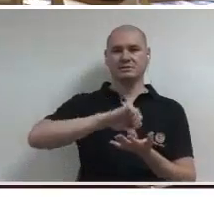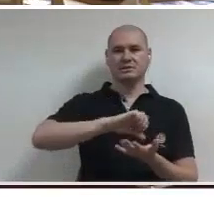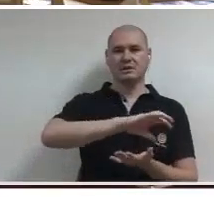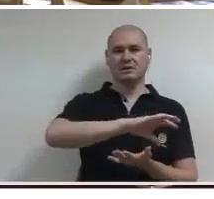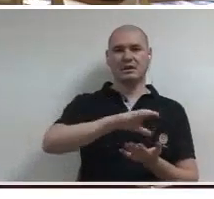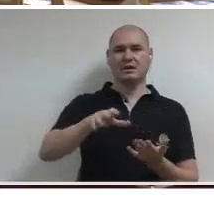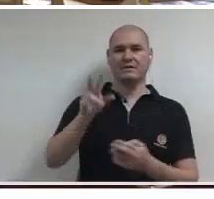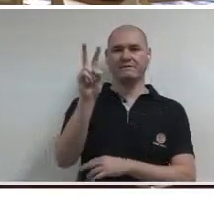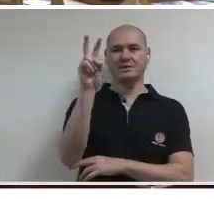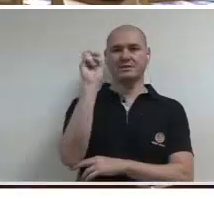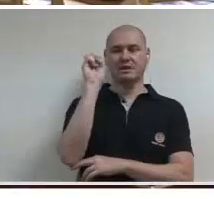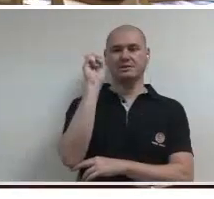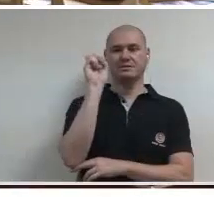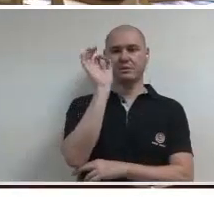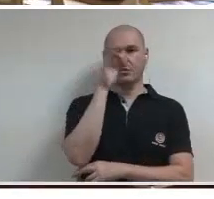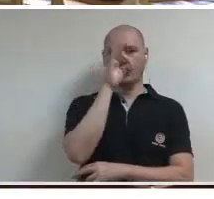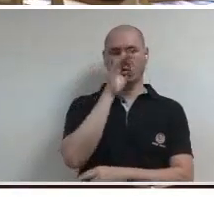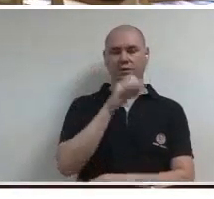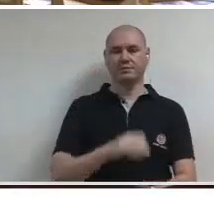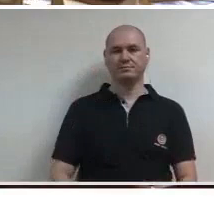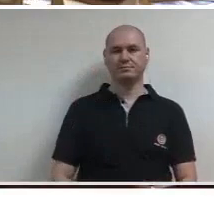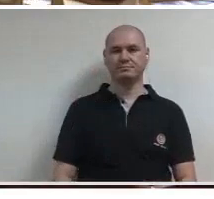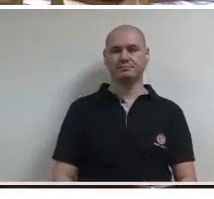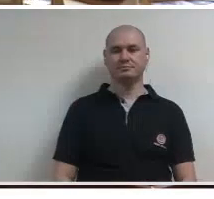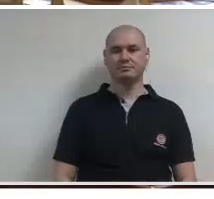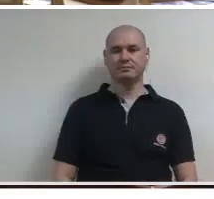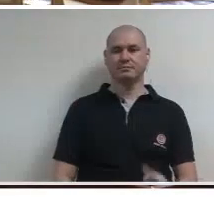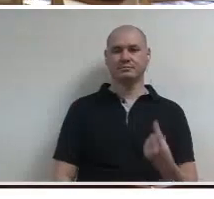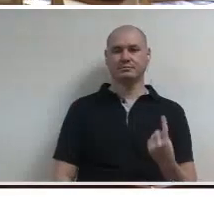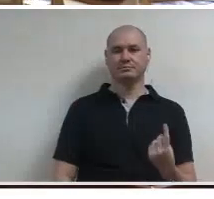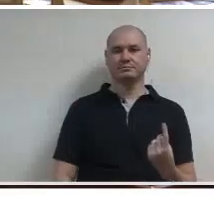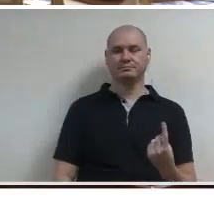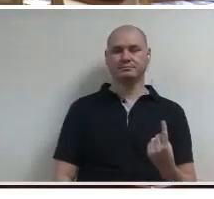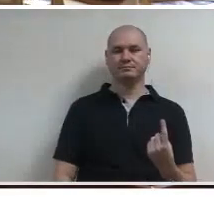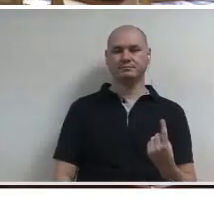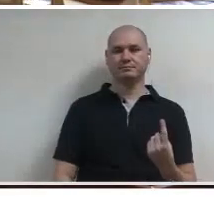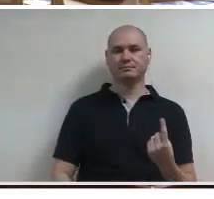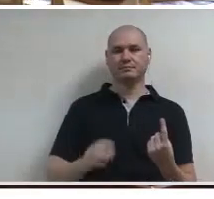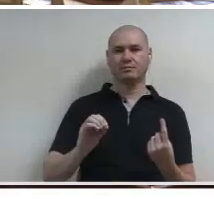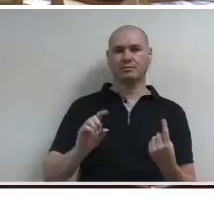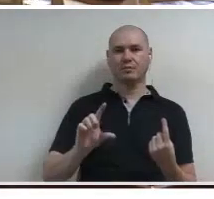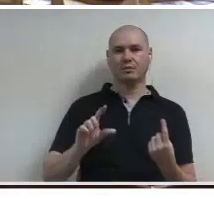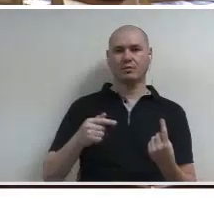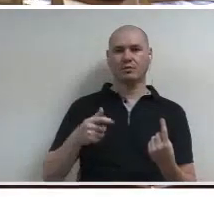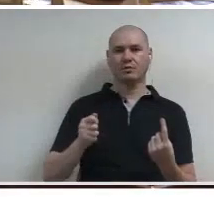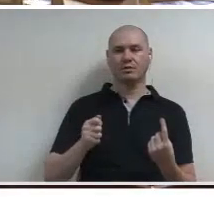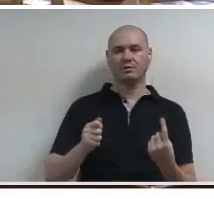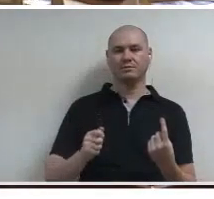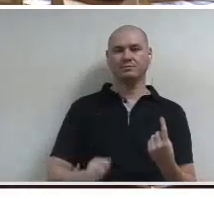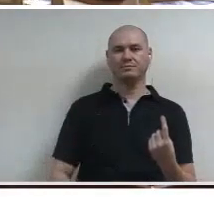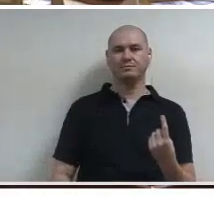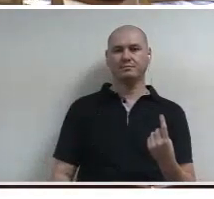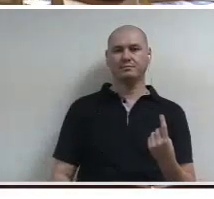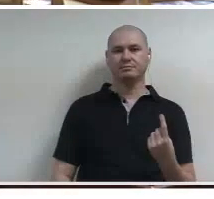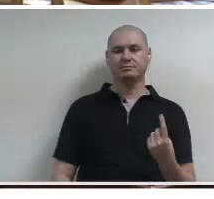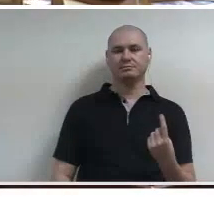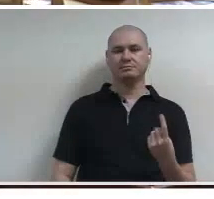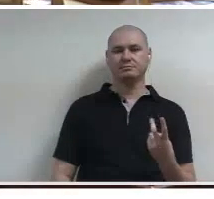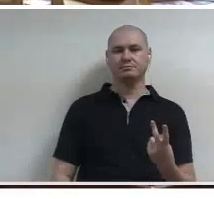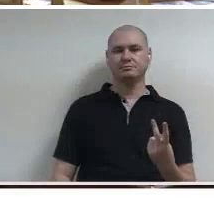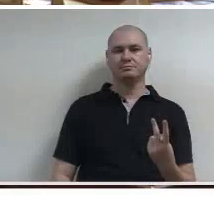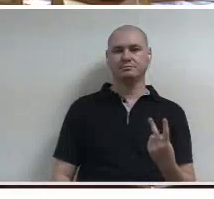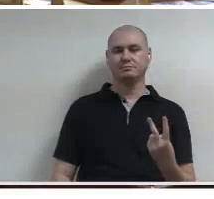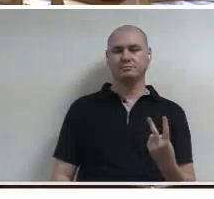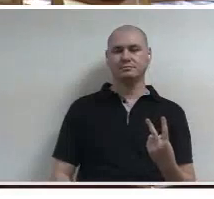agente fiscal de Luque. Ternas de circunscripción central de Guadalupe, Penguará. Pastora abogada González Ramírez,